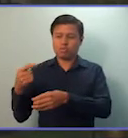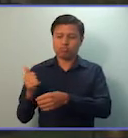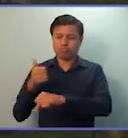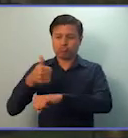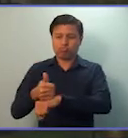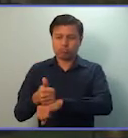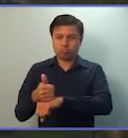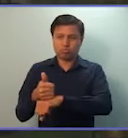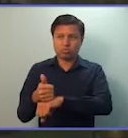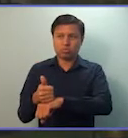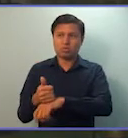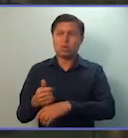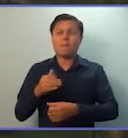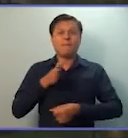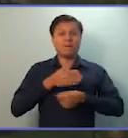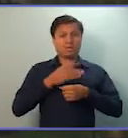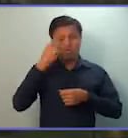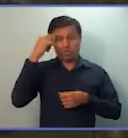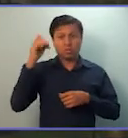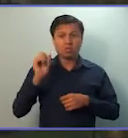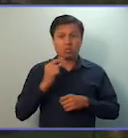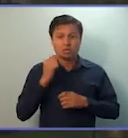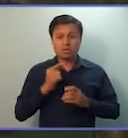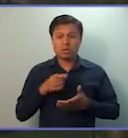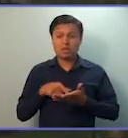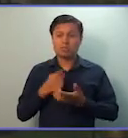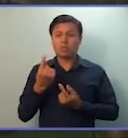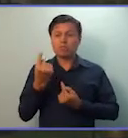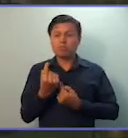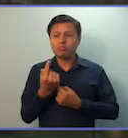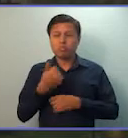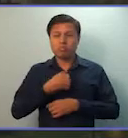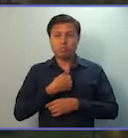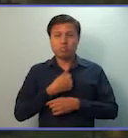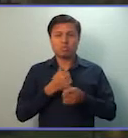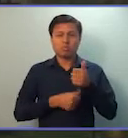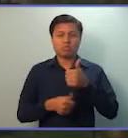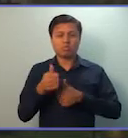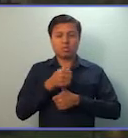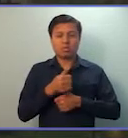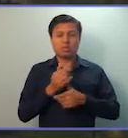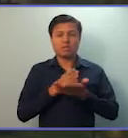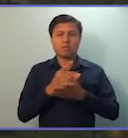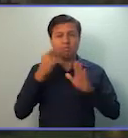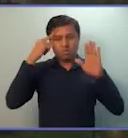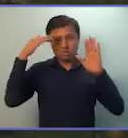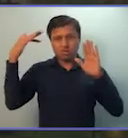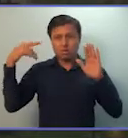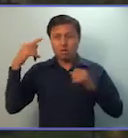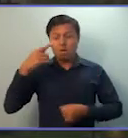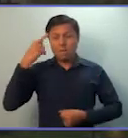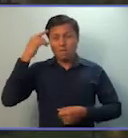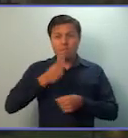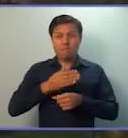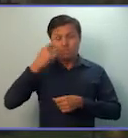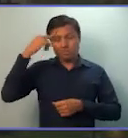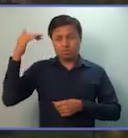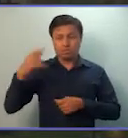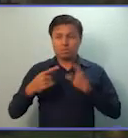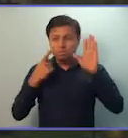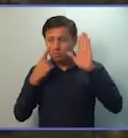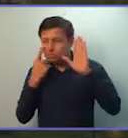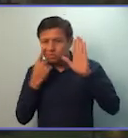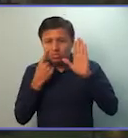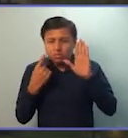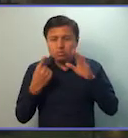habrá un propietario vigilante y un suplente por cada uno de estos partidos y por qué lo menciono porque cada uno de estos vigilantes